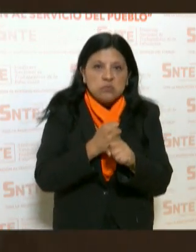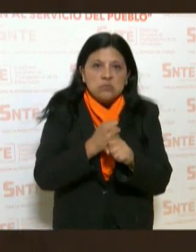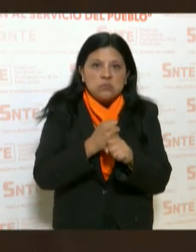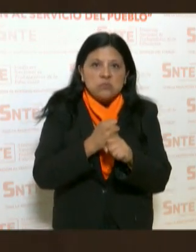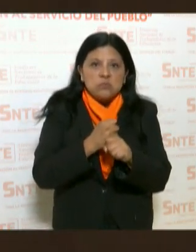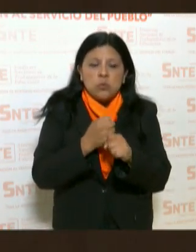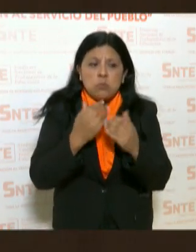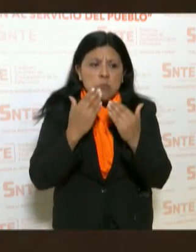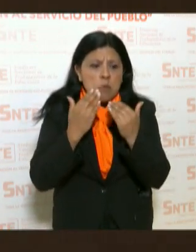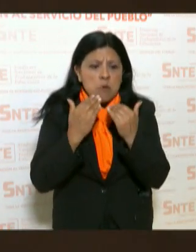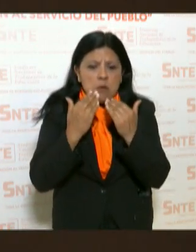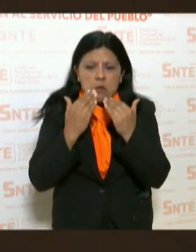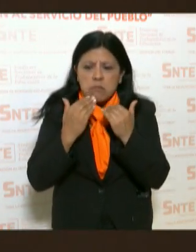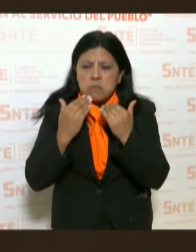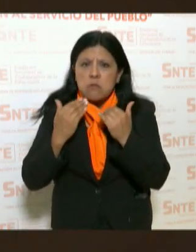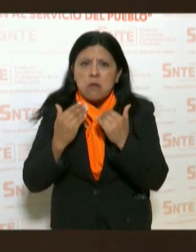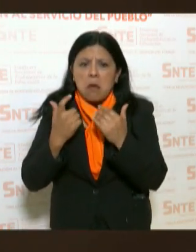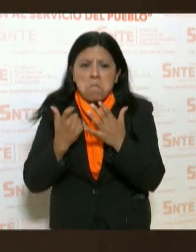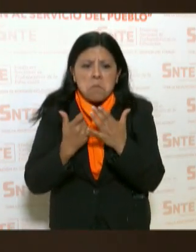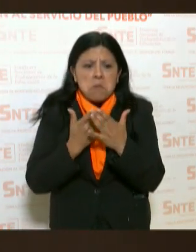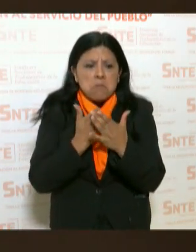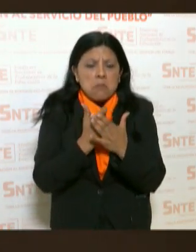no habían prestaciones,